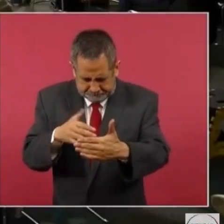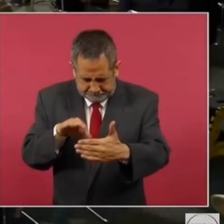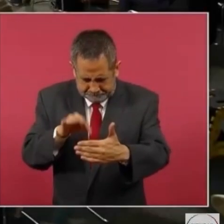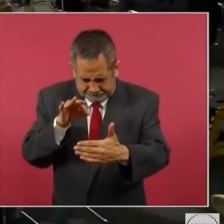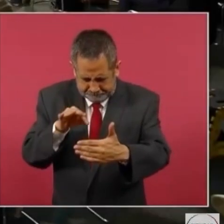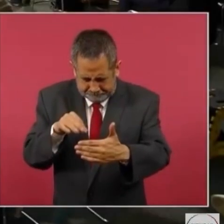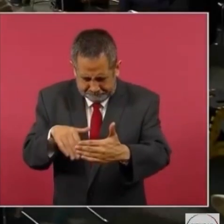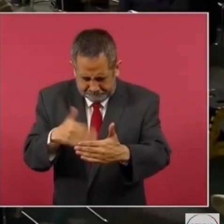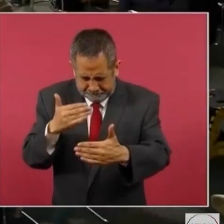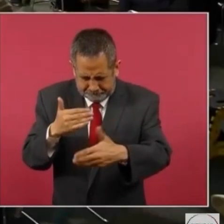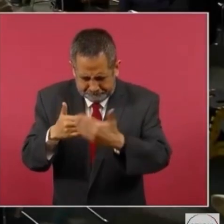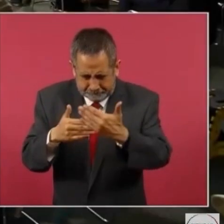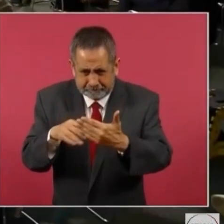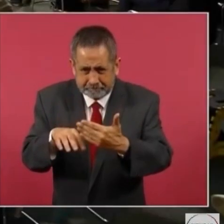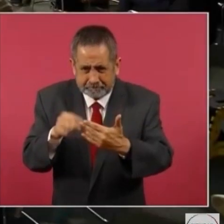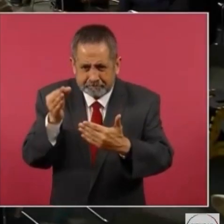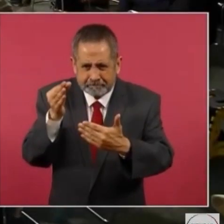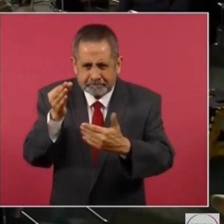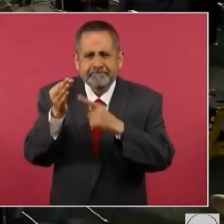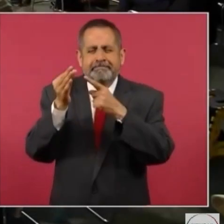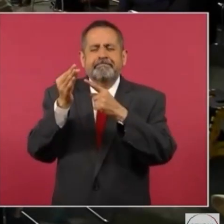cuando se hace investigación.